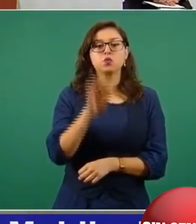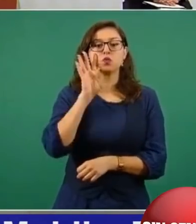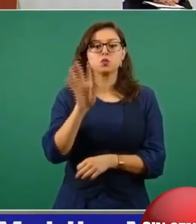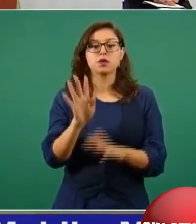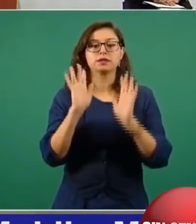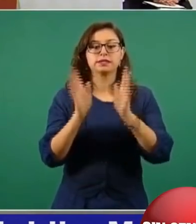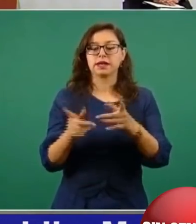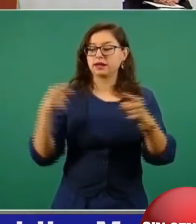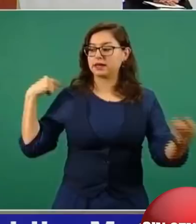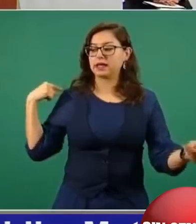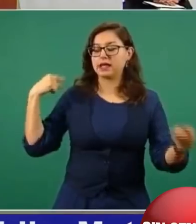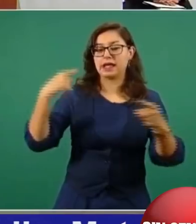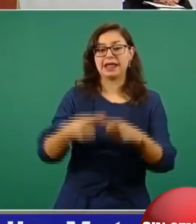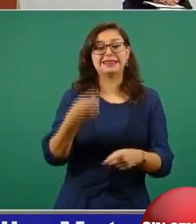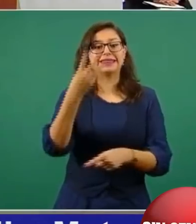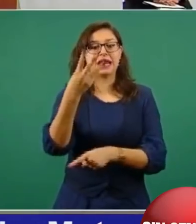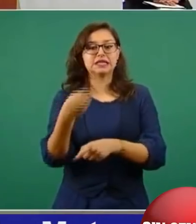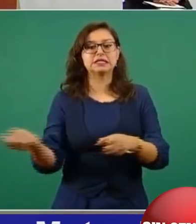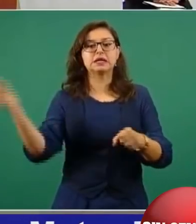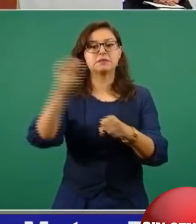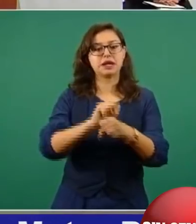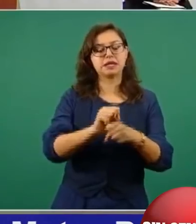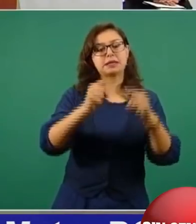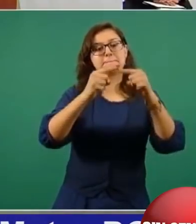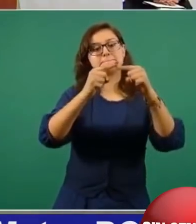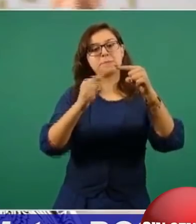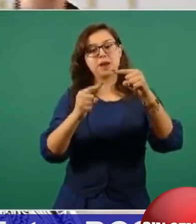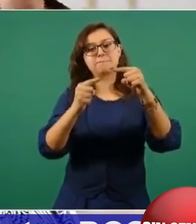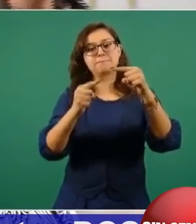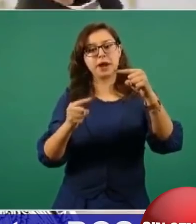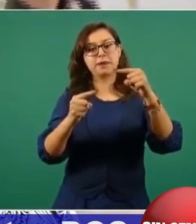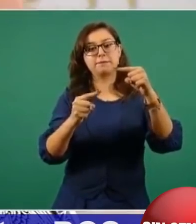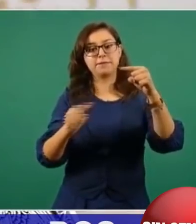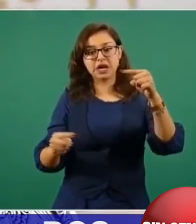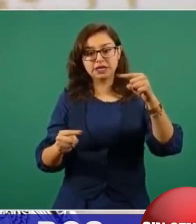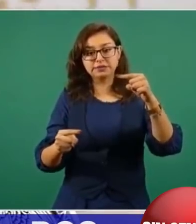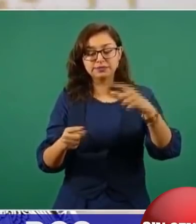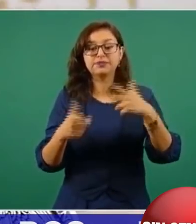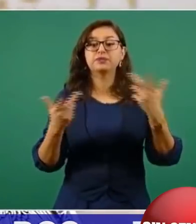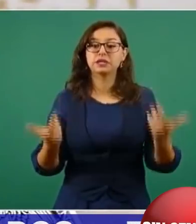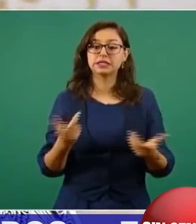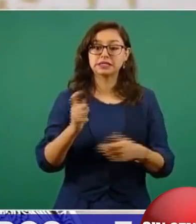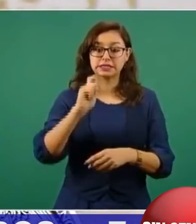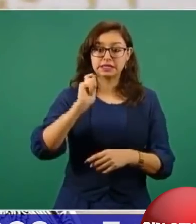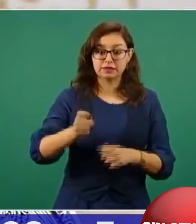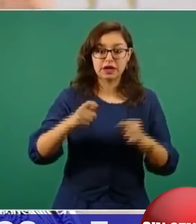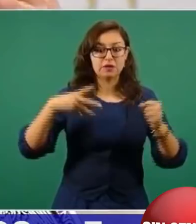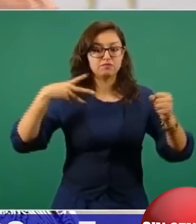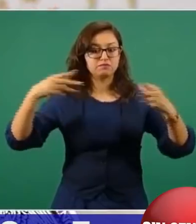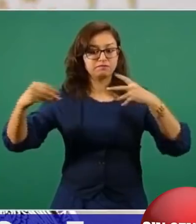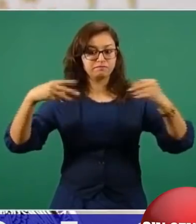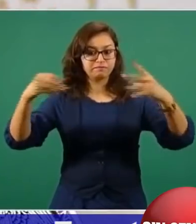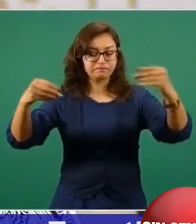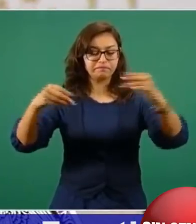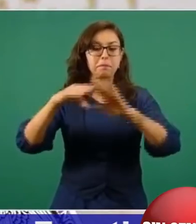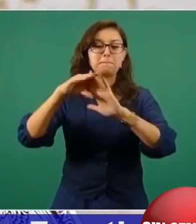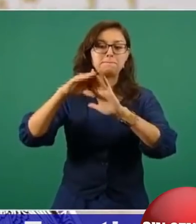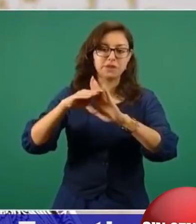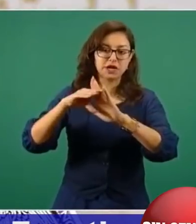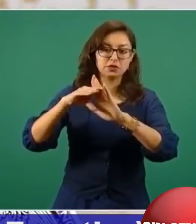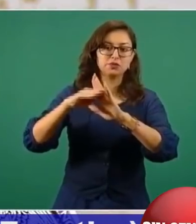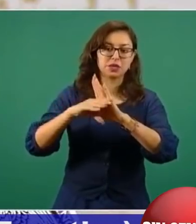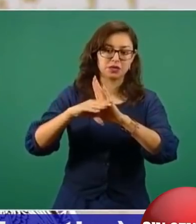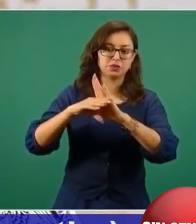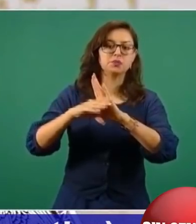semana consecutiva que vemos un descenso en la curva epidémica, descenso en la cantidad de casos estimados, es decir, hay cada vez